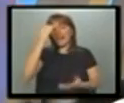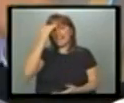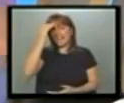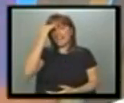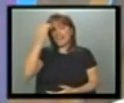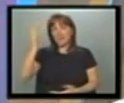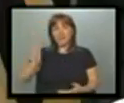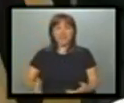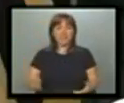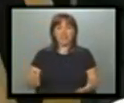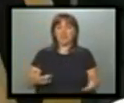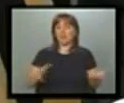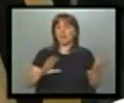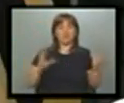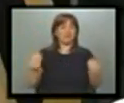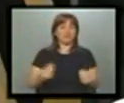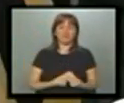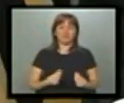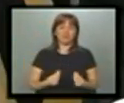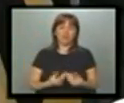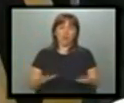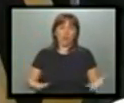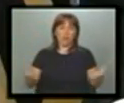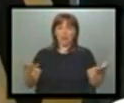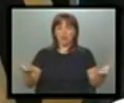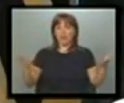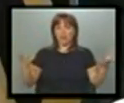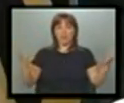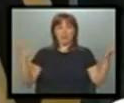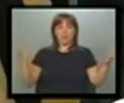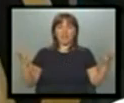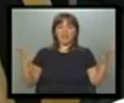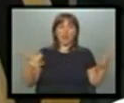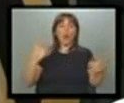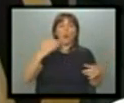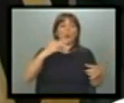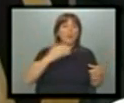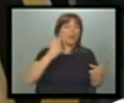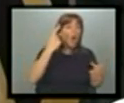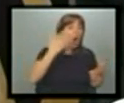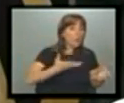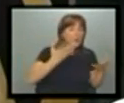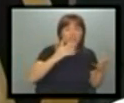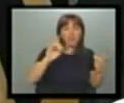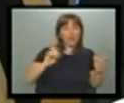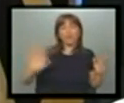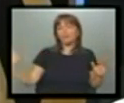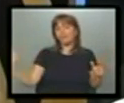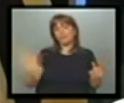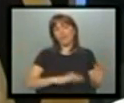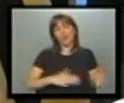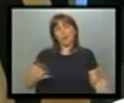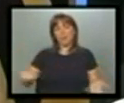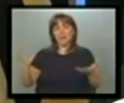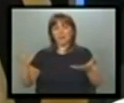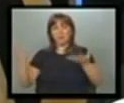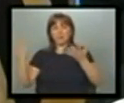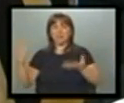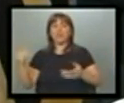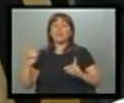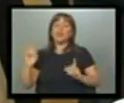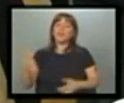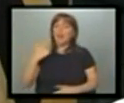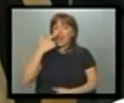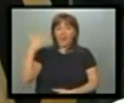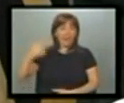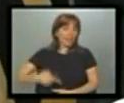hay que hablar en un contexto donde viene incrementándose con fuerza y no es el único producto, obviamente. Sin duda. Y también estábamos hablando del aumento del gasoil, ¿no? El impacto